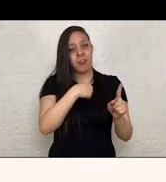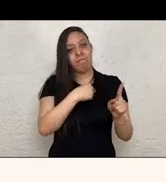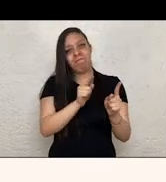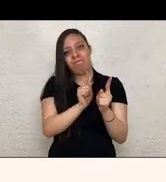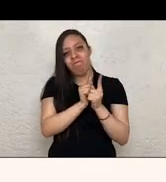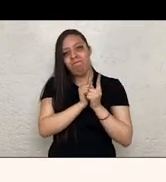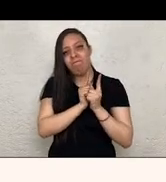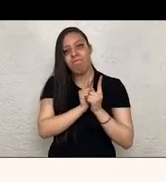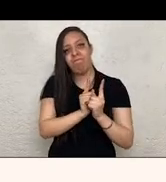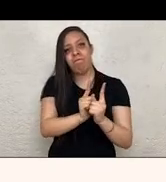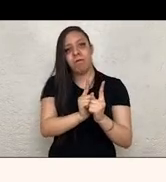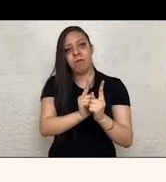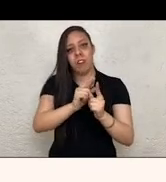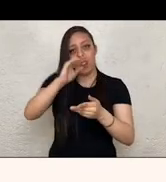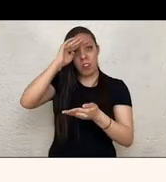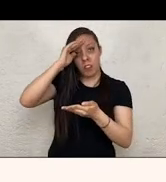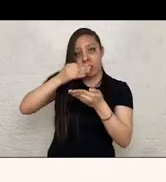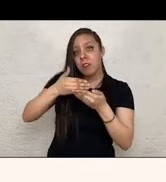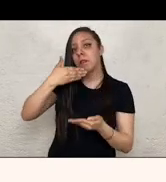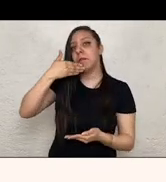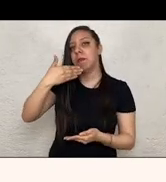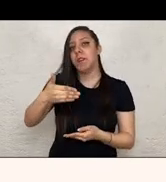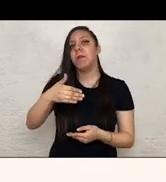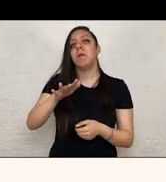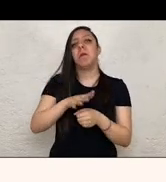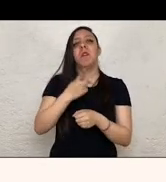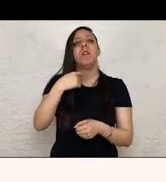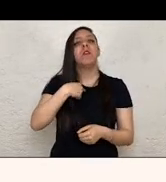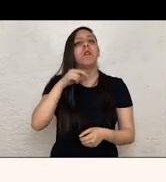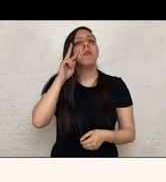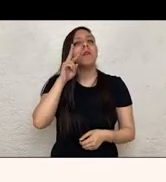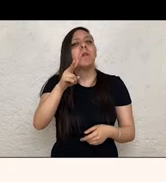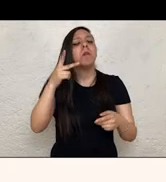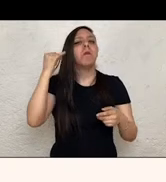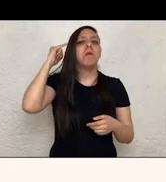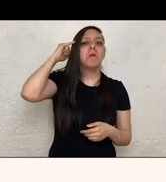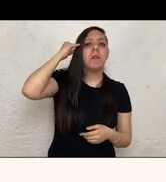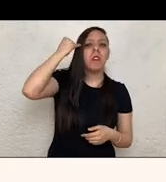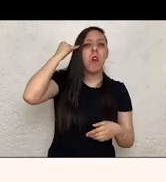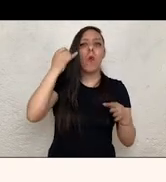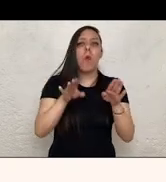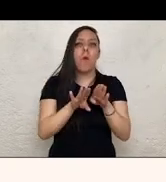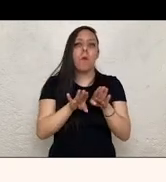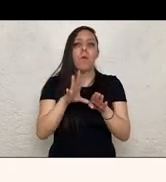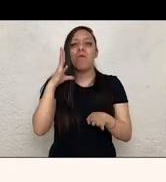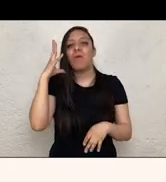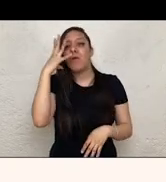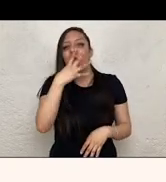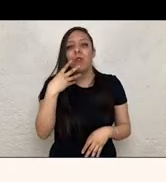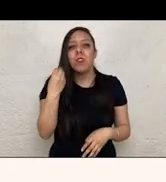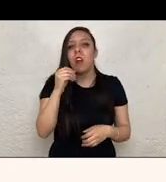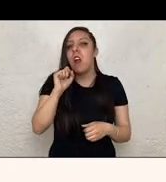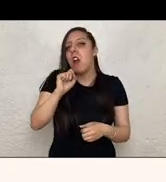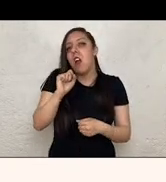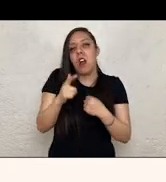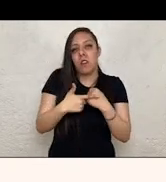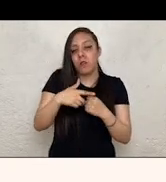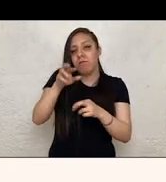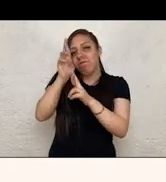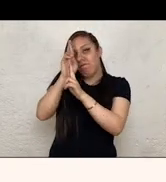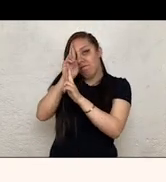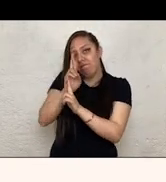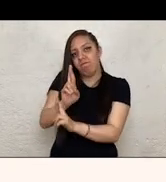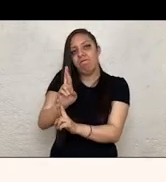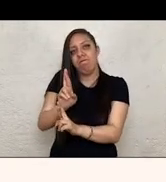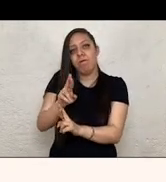a Cortés. Y los indígenas lo ven como Quetzalcóatl. Bueno, es bello, es algo